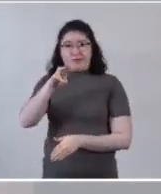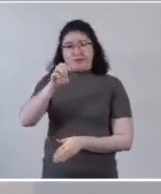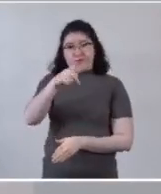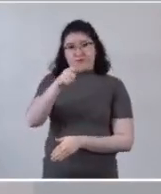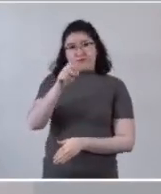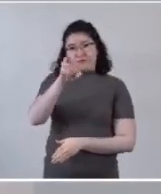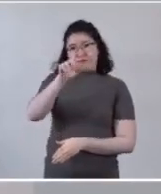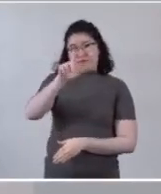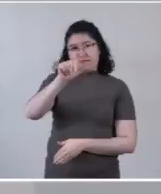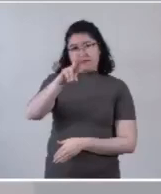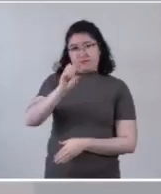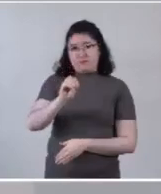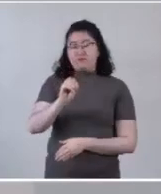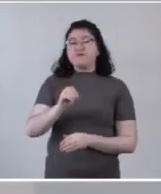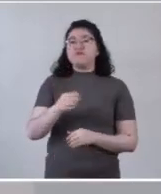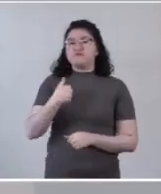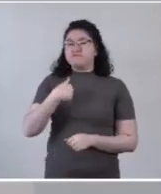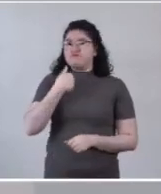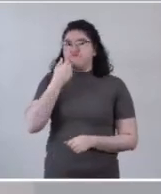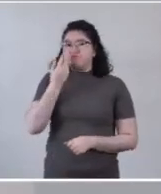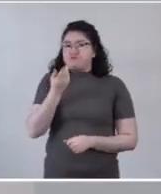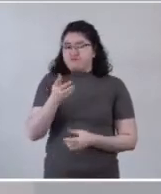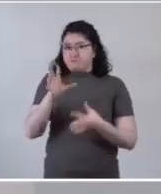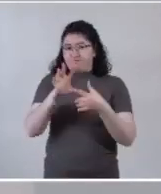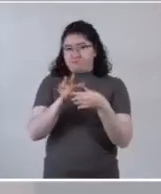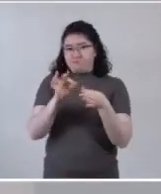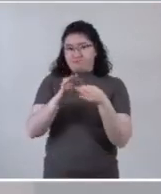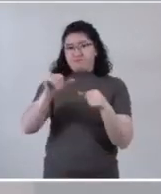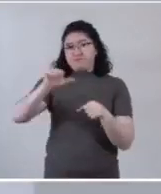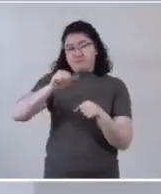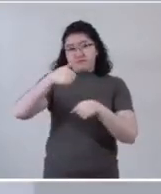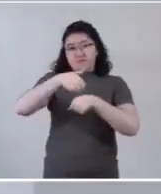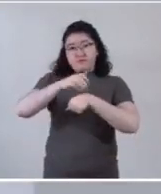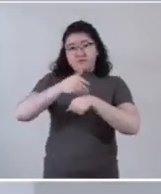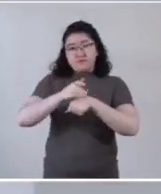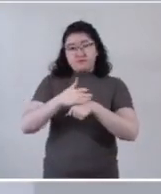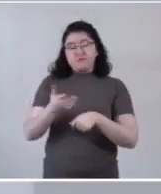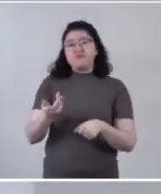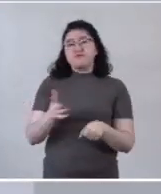subsecretario, quisiera decirles los números del día de hoy.